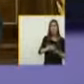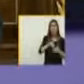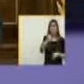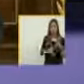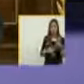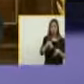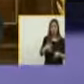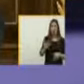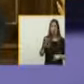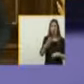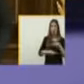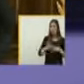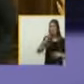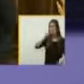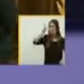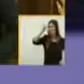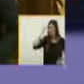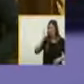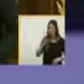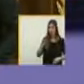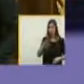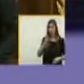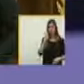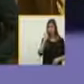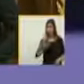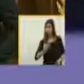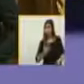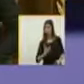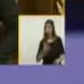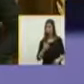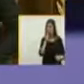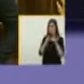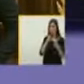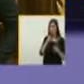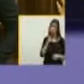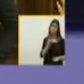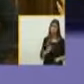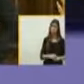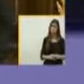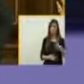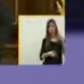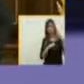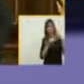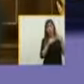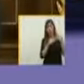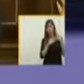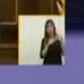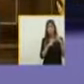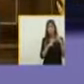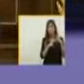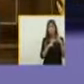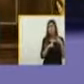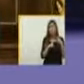que desnuda a Pedro Sánchez, efectivamente. Hai números para unha alternativa de esquerda, hai